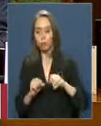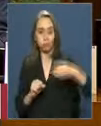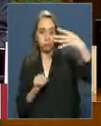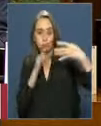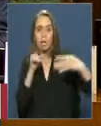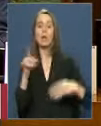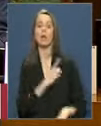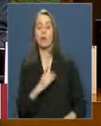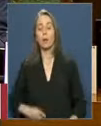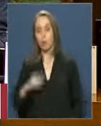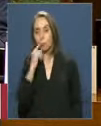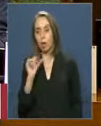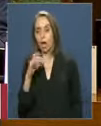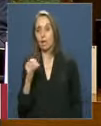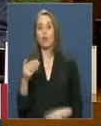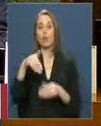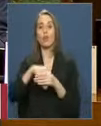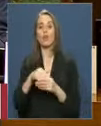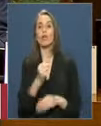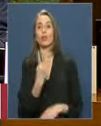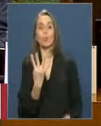vota en el numeral 4?